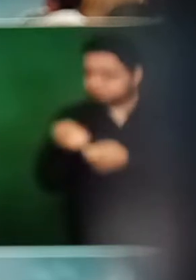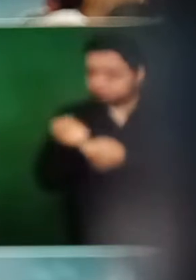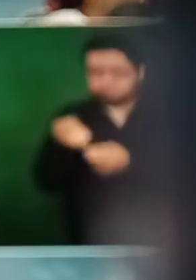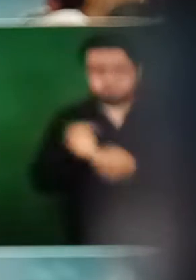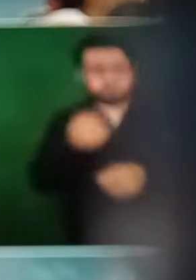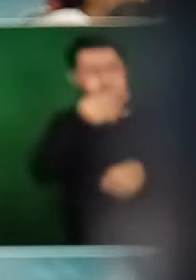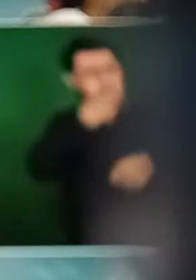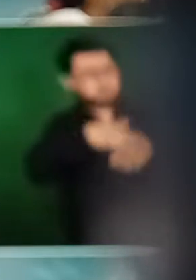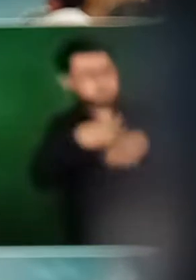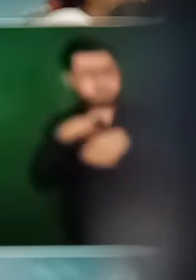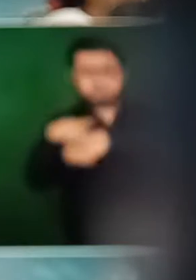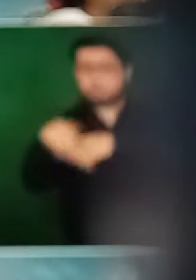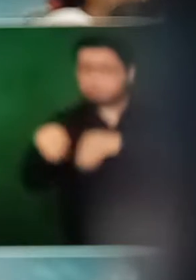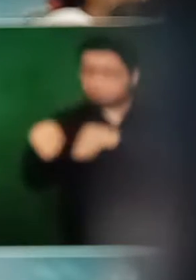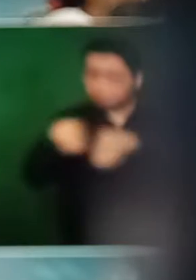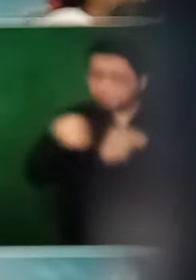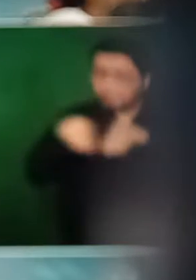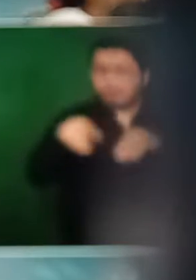Sí, pero